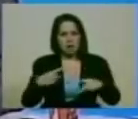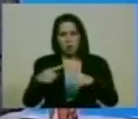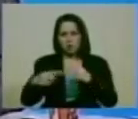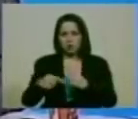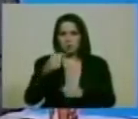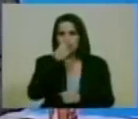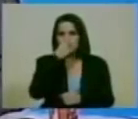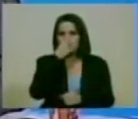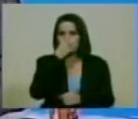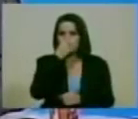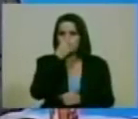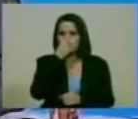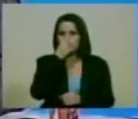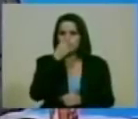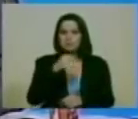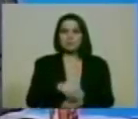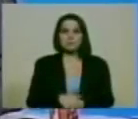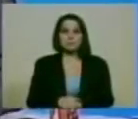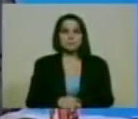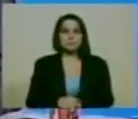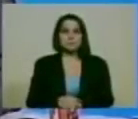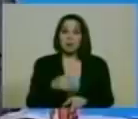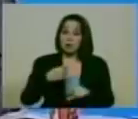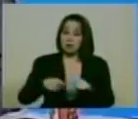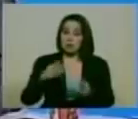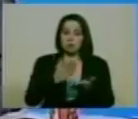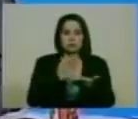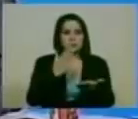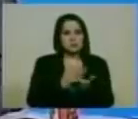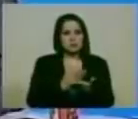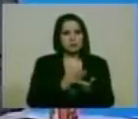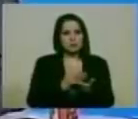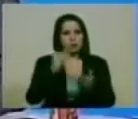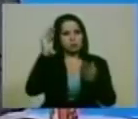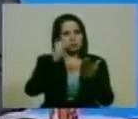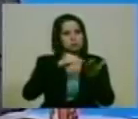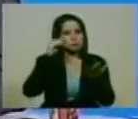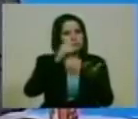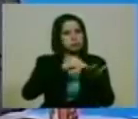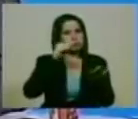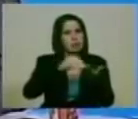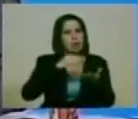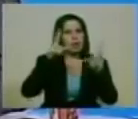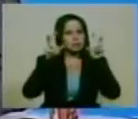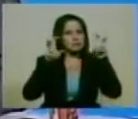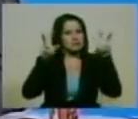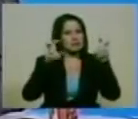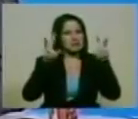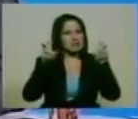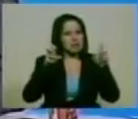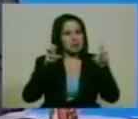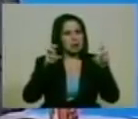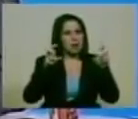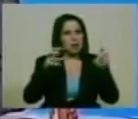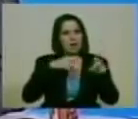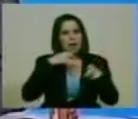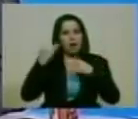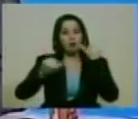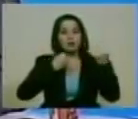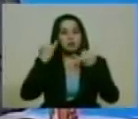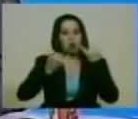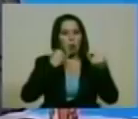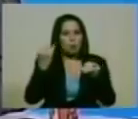Así que siempre he insistido en este tema, Aloa, siempre he insistido en este tema,